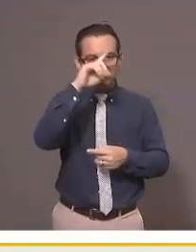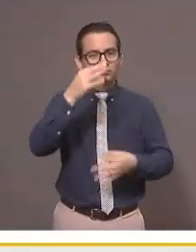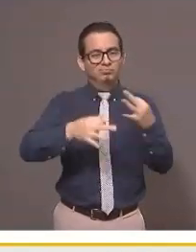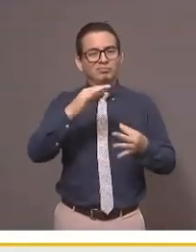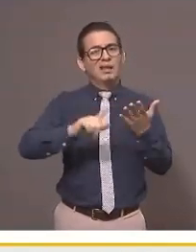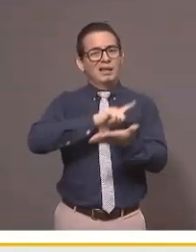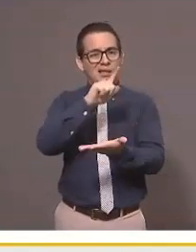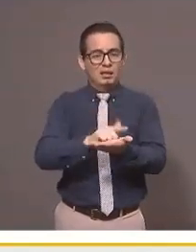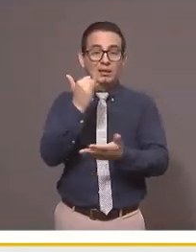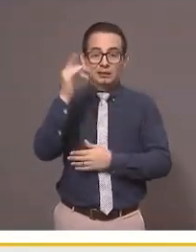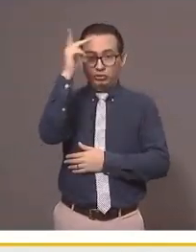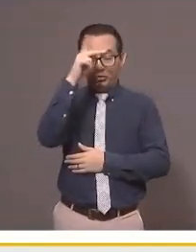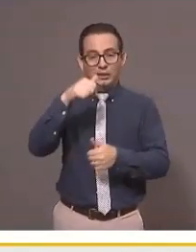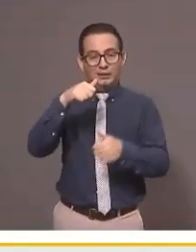psicológico